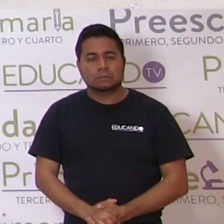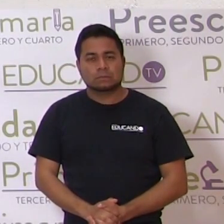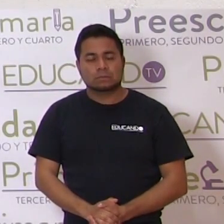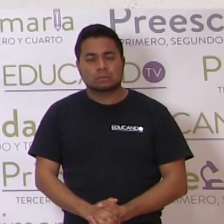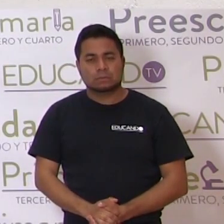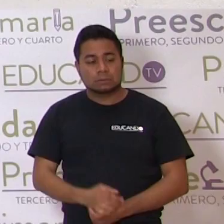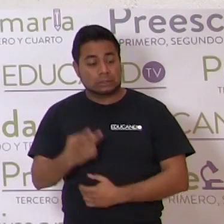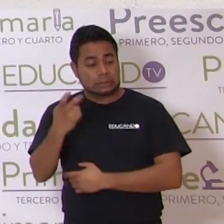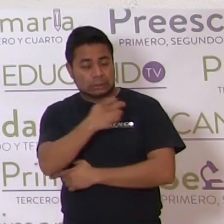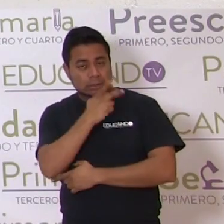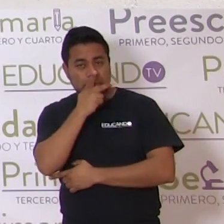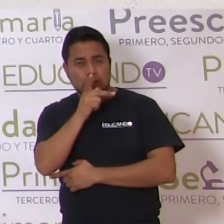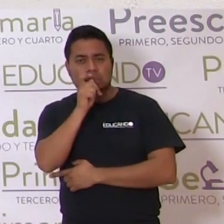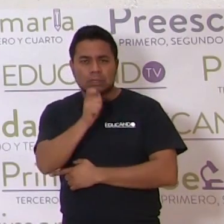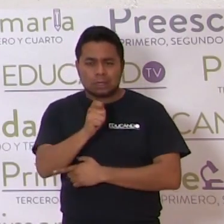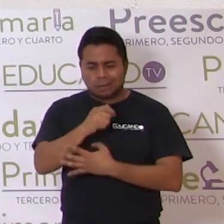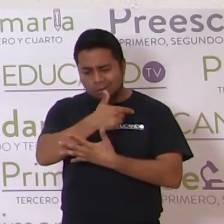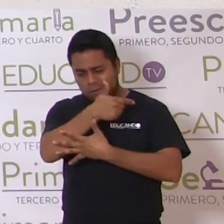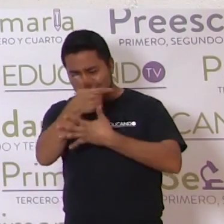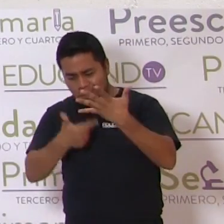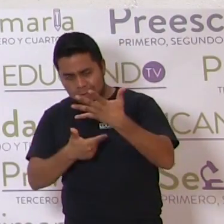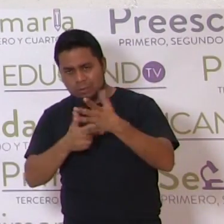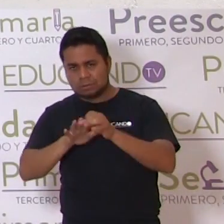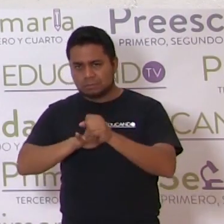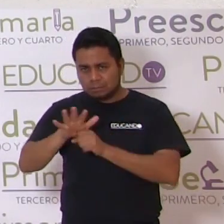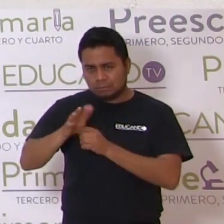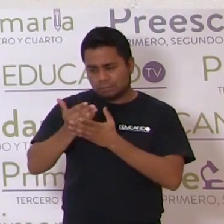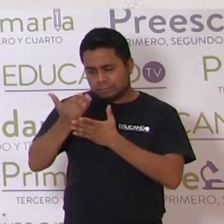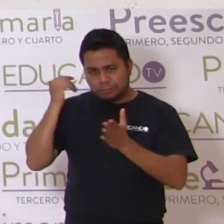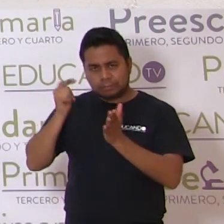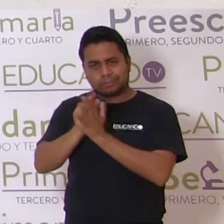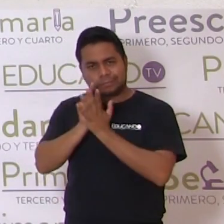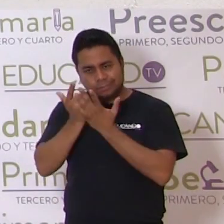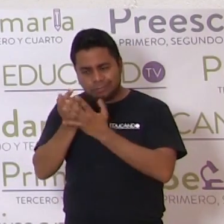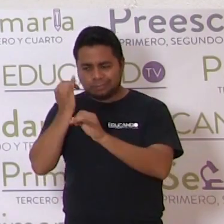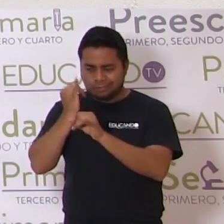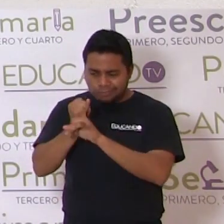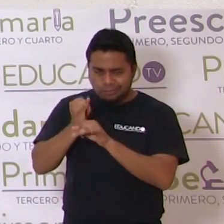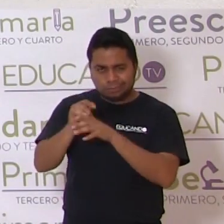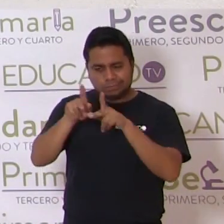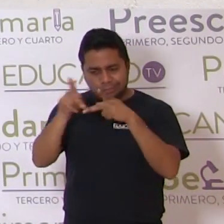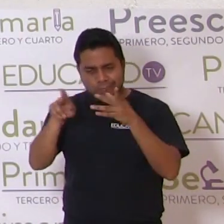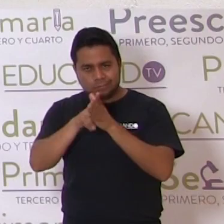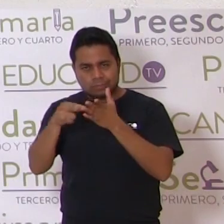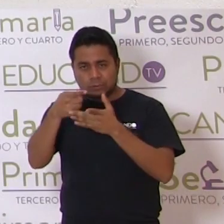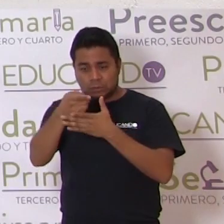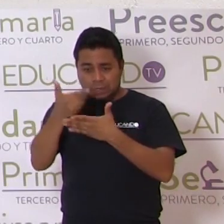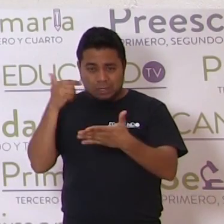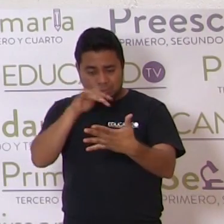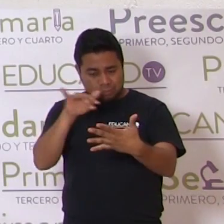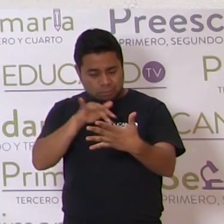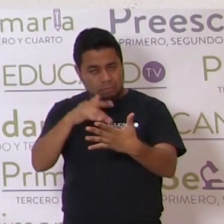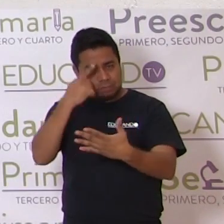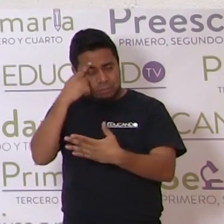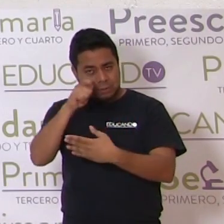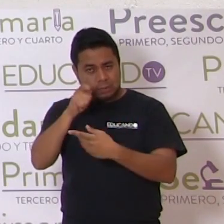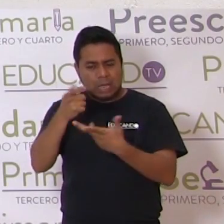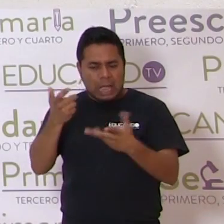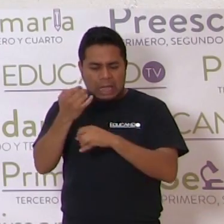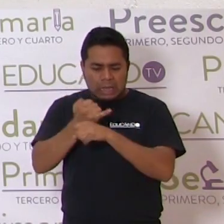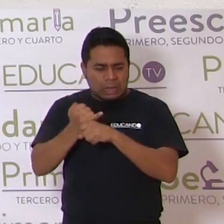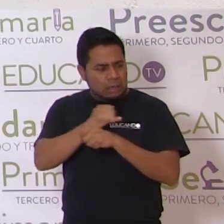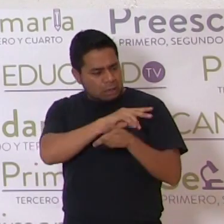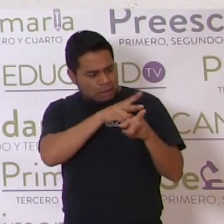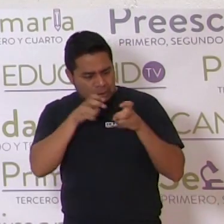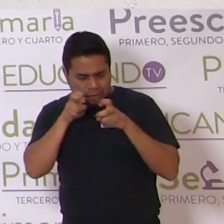Una bibliografía es un listado de las fuentes de consulta que ustedes leyeron para poder elaborar